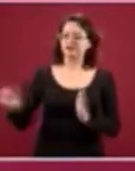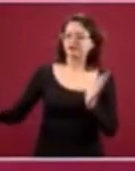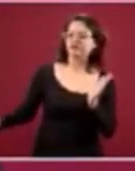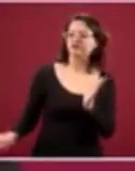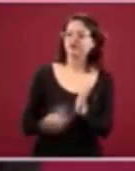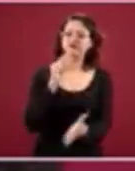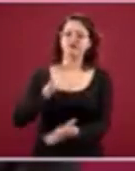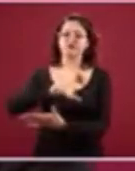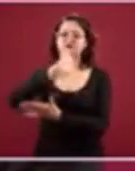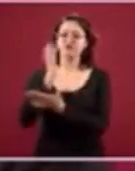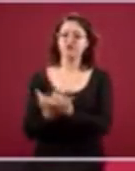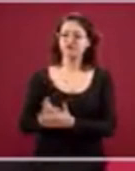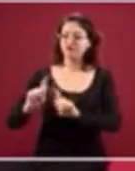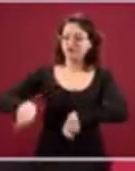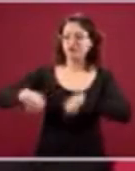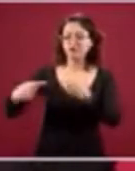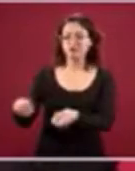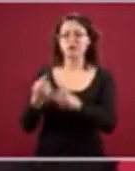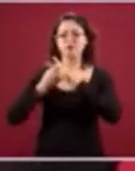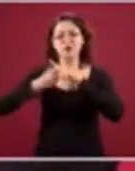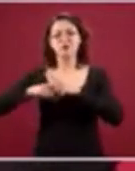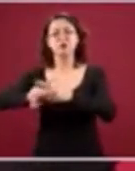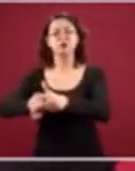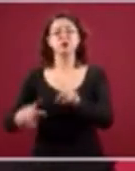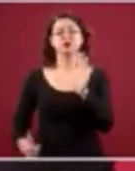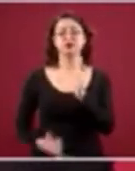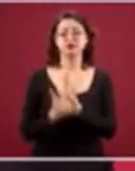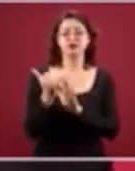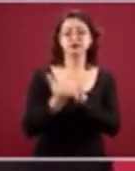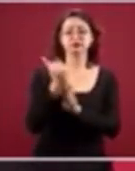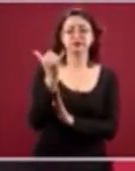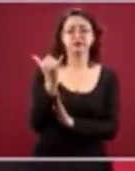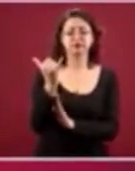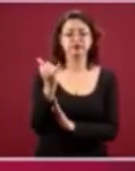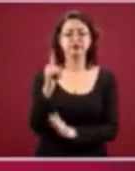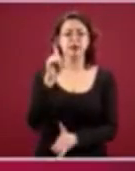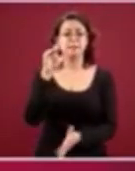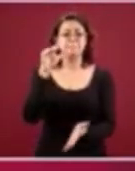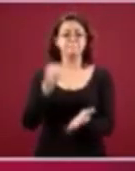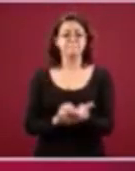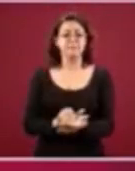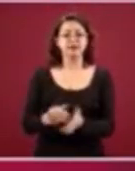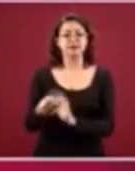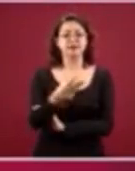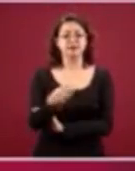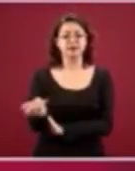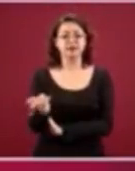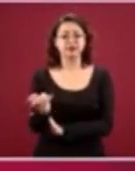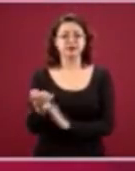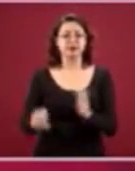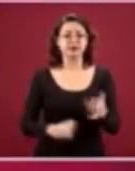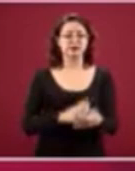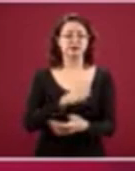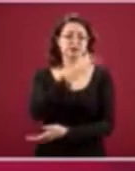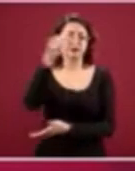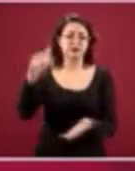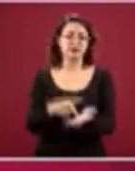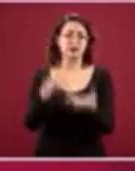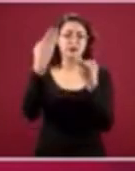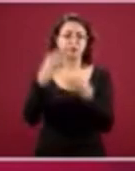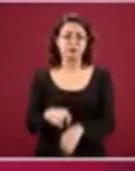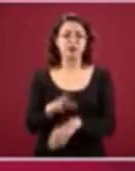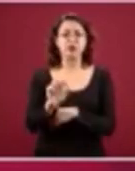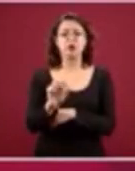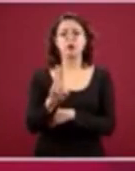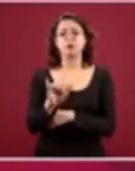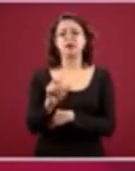la construcción de las más de 1.300 sucursales del Banco de